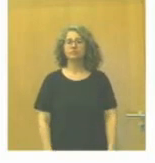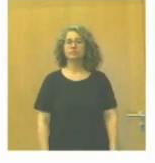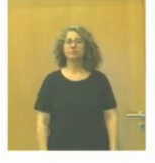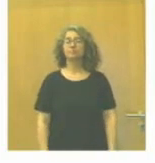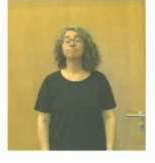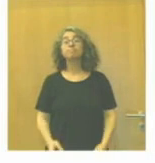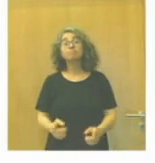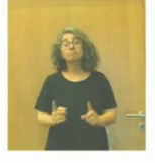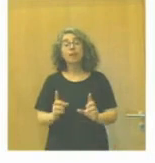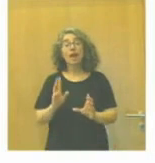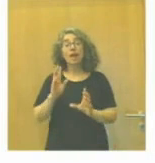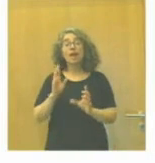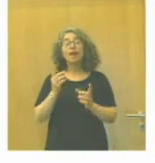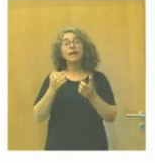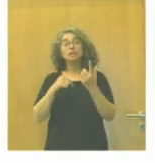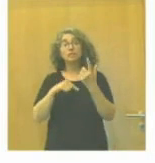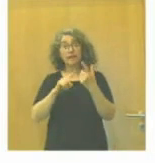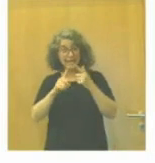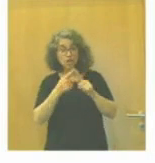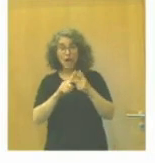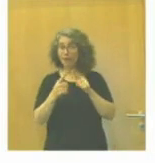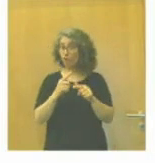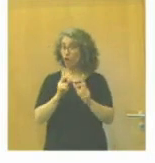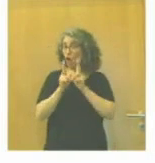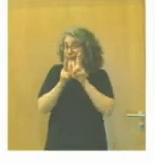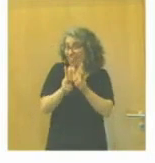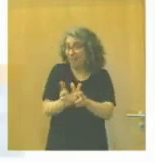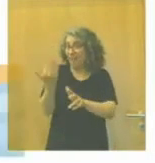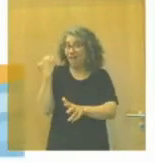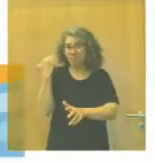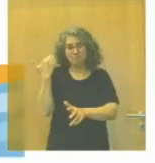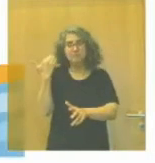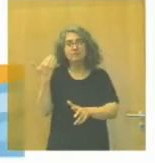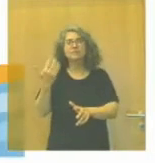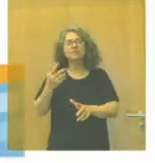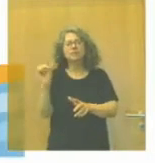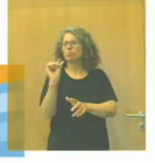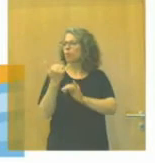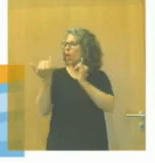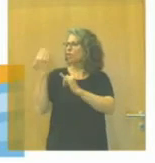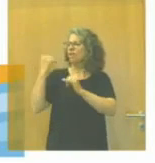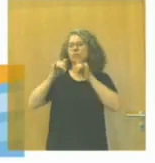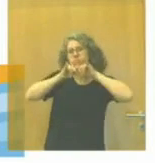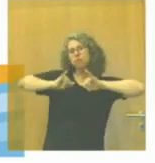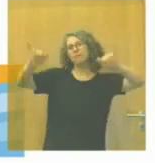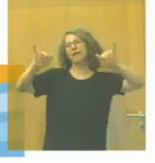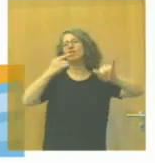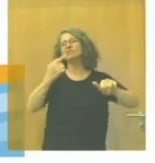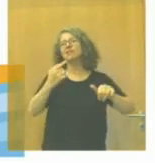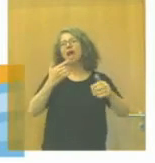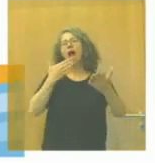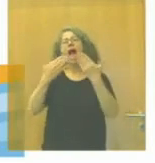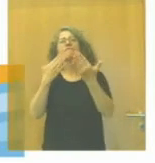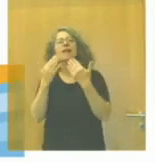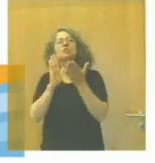Y dentro de esta cuestión que veníamos hablando, hace pocos días lanzamos una campaña que decía hagamos de la